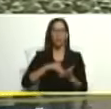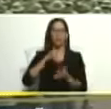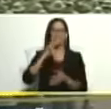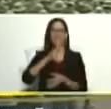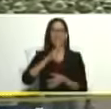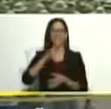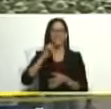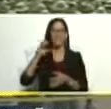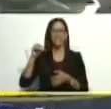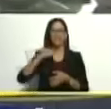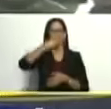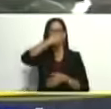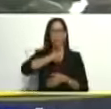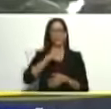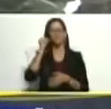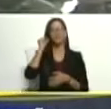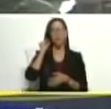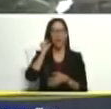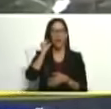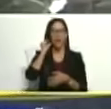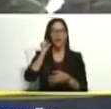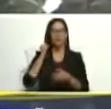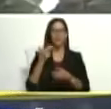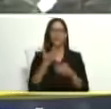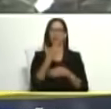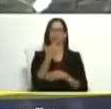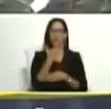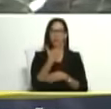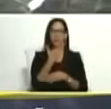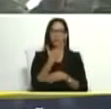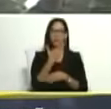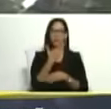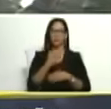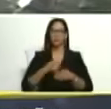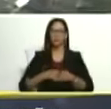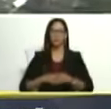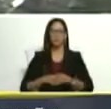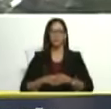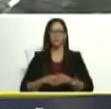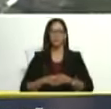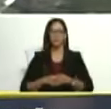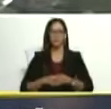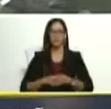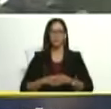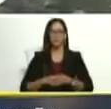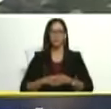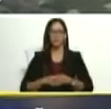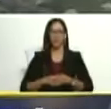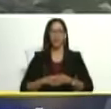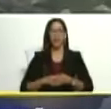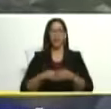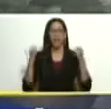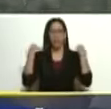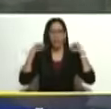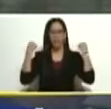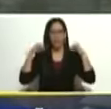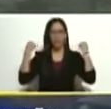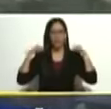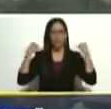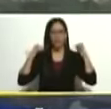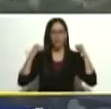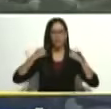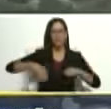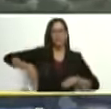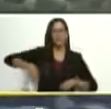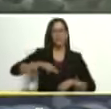4.300 hombres y mujeres en armas. en los ejercicios el Esequibo